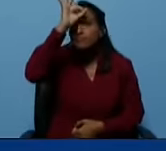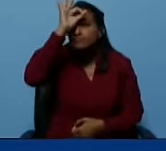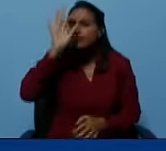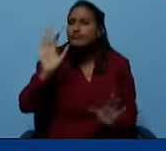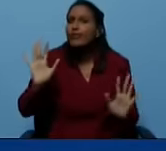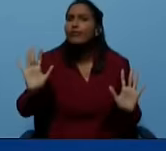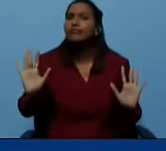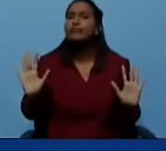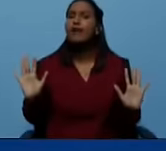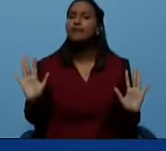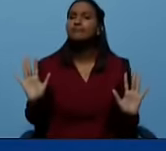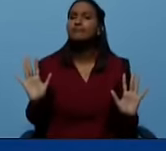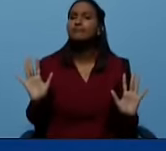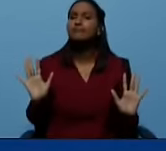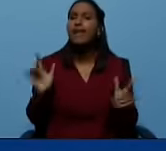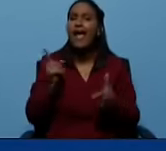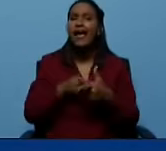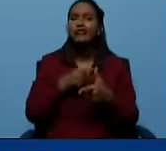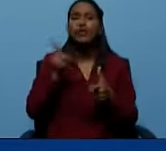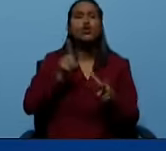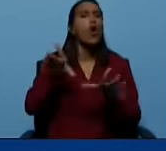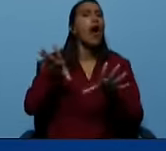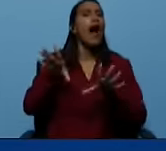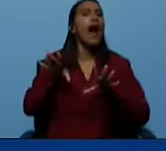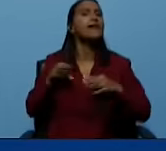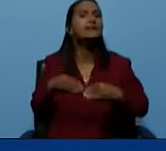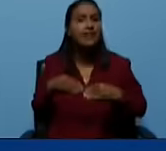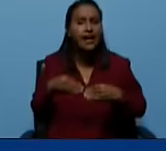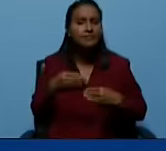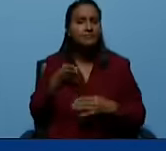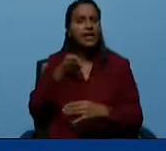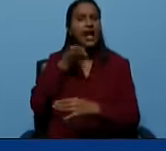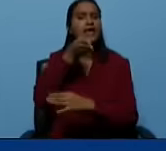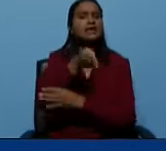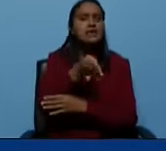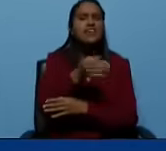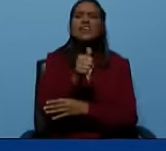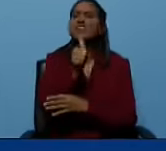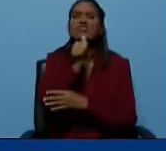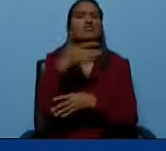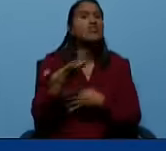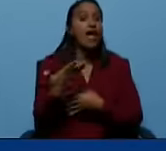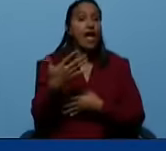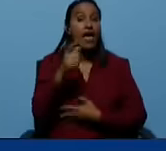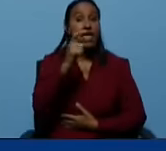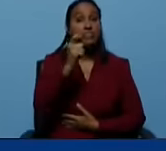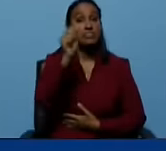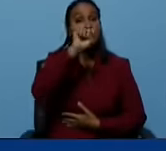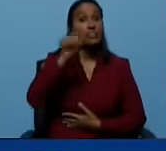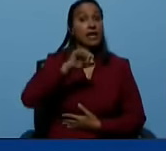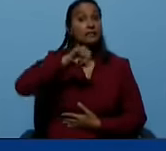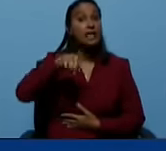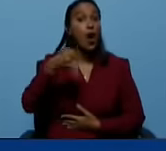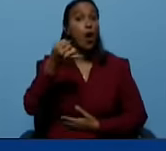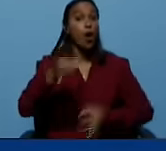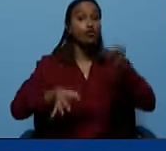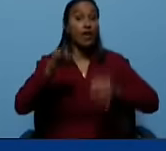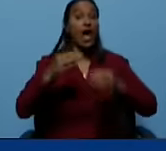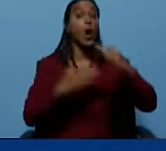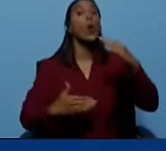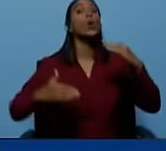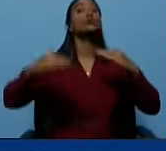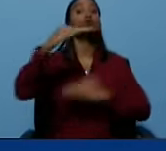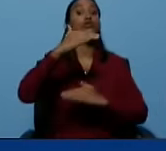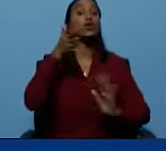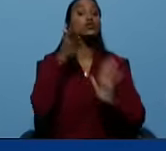acatar una citación judicial que ha hecho la máxima sala del Tribunal Supremo de Justicia en materia electoral.